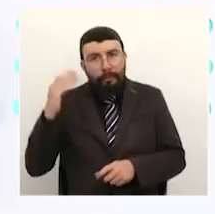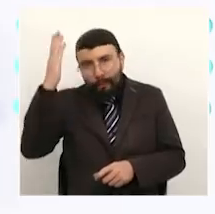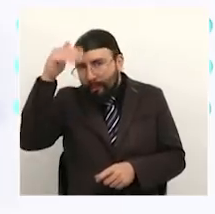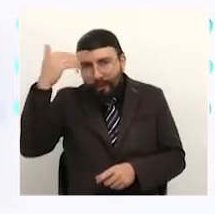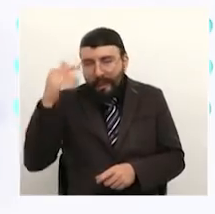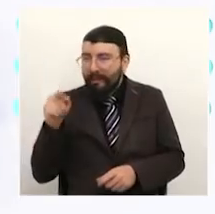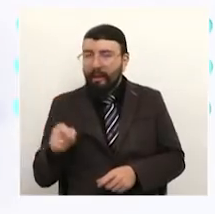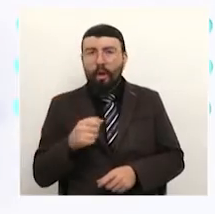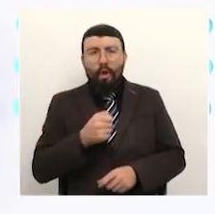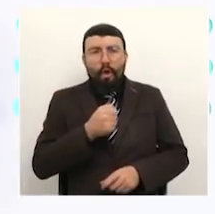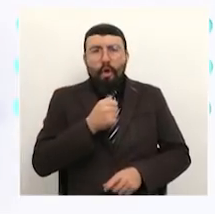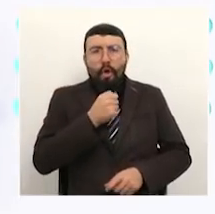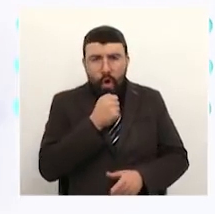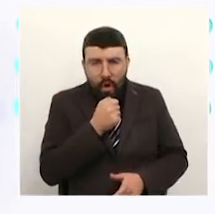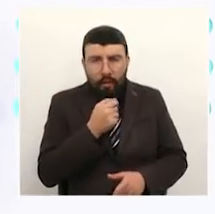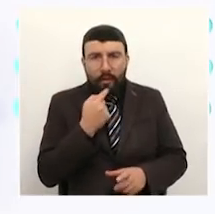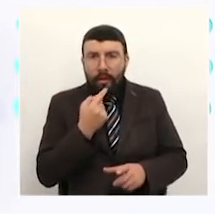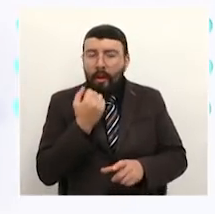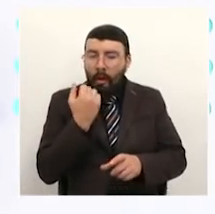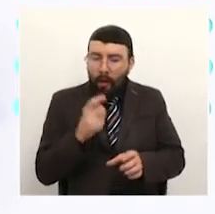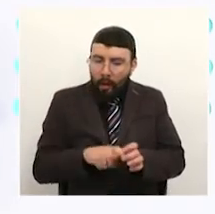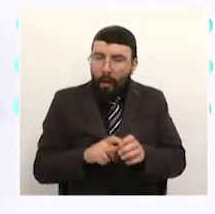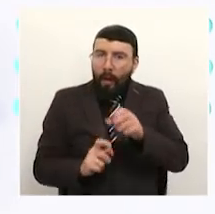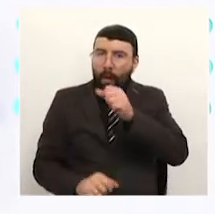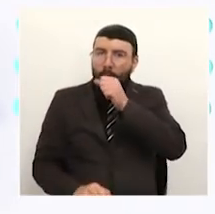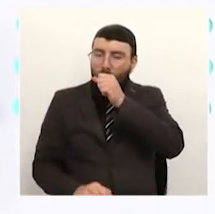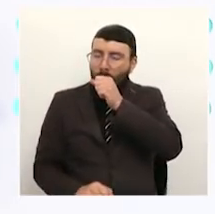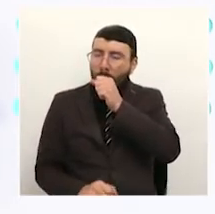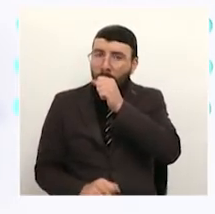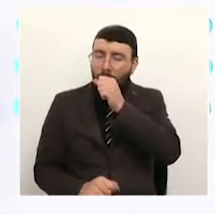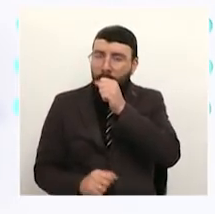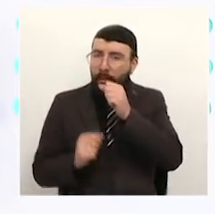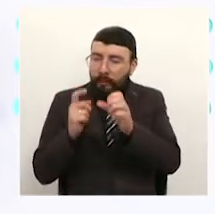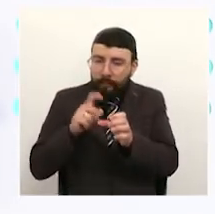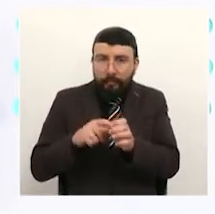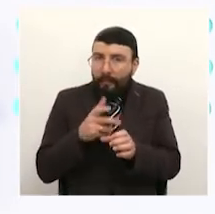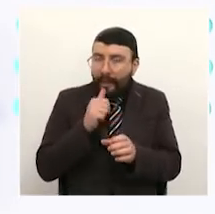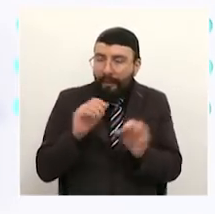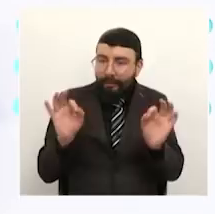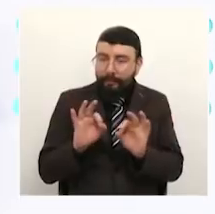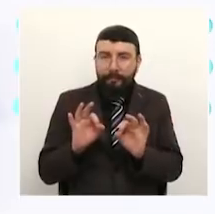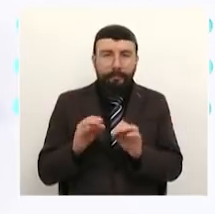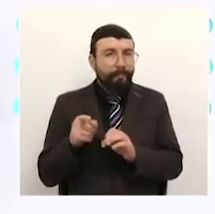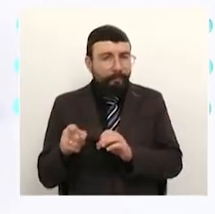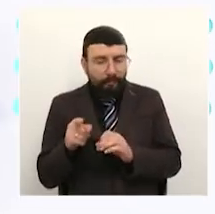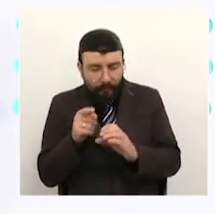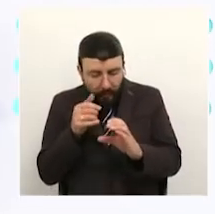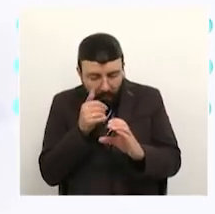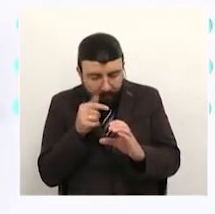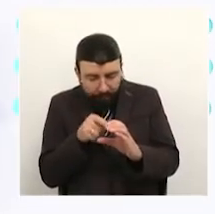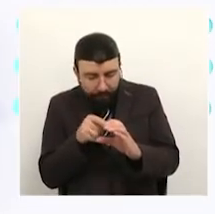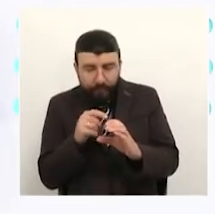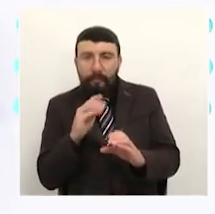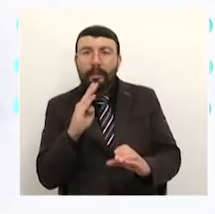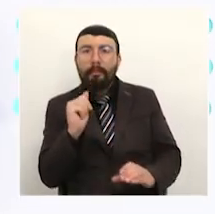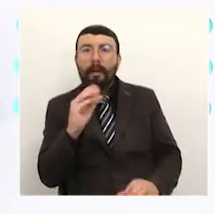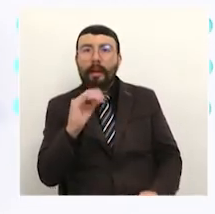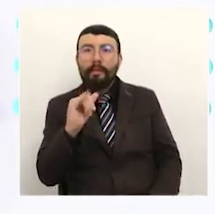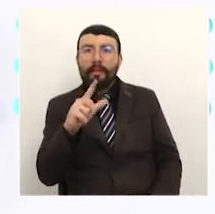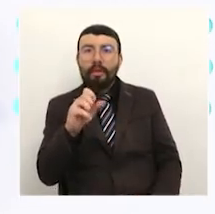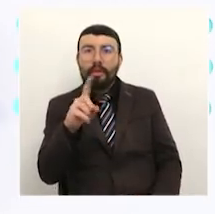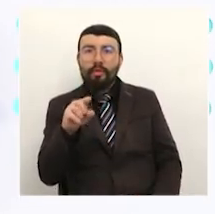capaces de coordinar digamos toda la orden que hay que hacer para eso y los ancianos también la baciloscopia importante recordarlo es